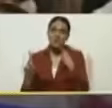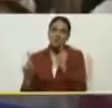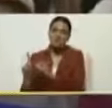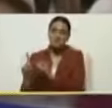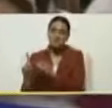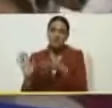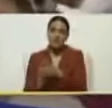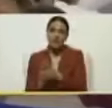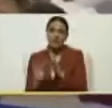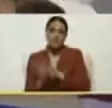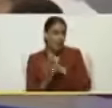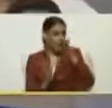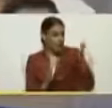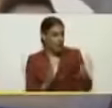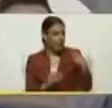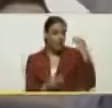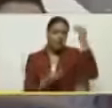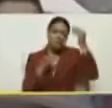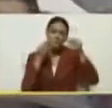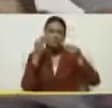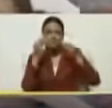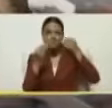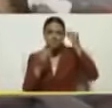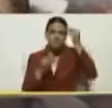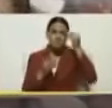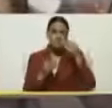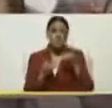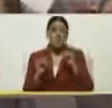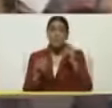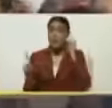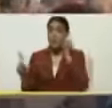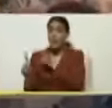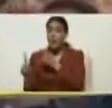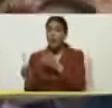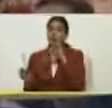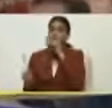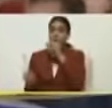al lado de estas reflexiones que me ha motivado la intervención de mi prima,